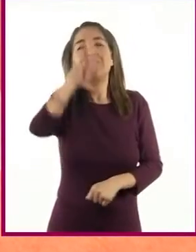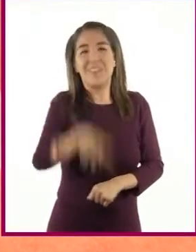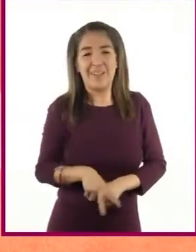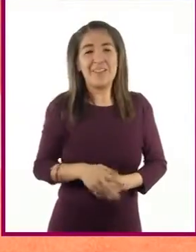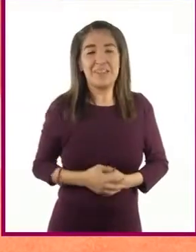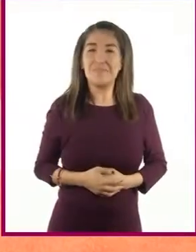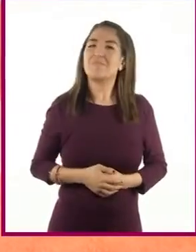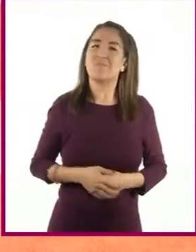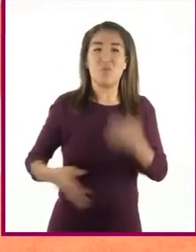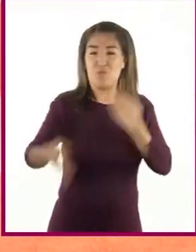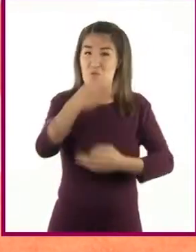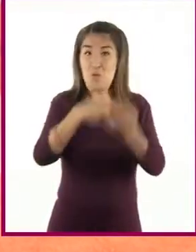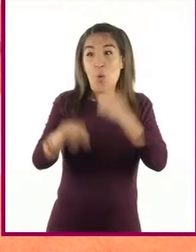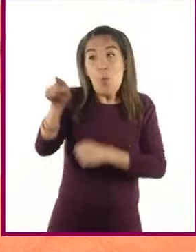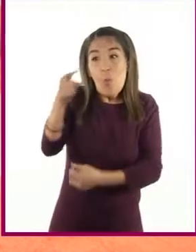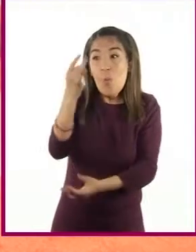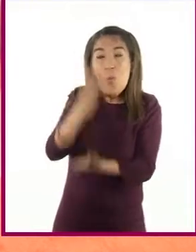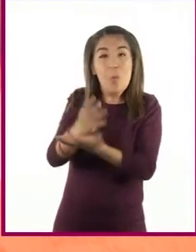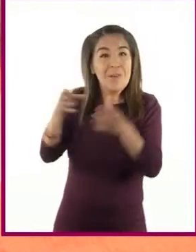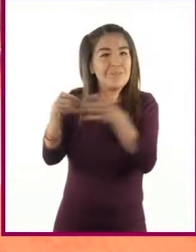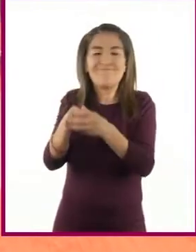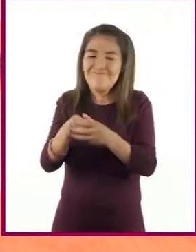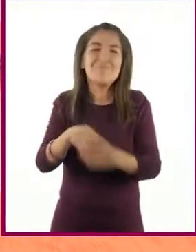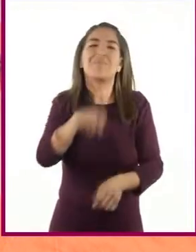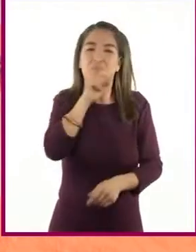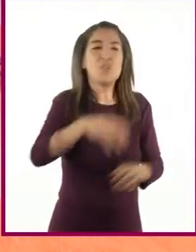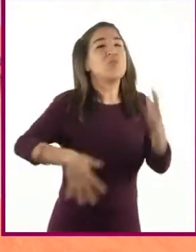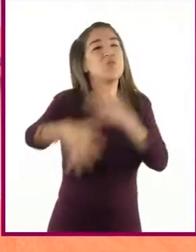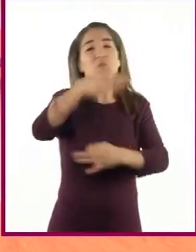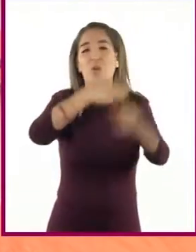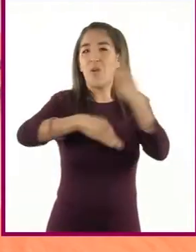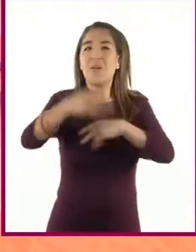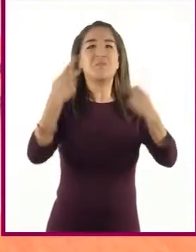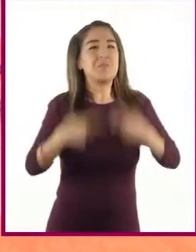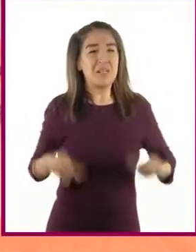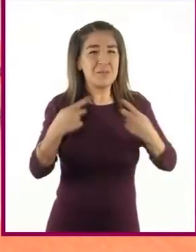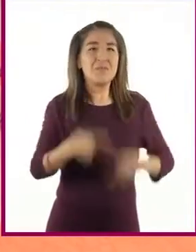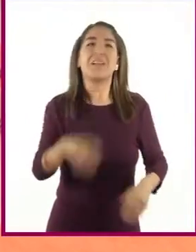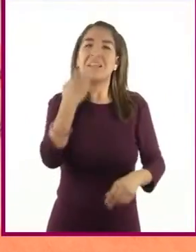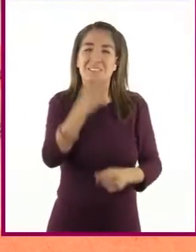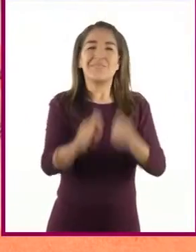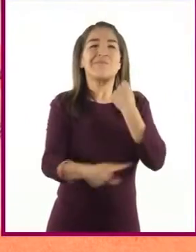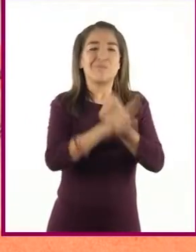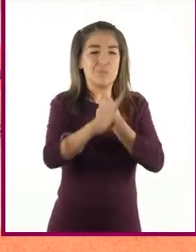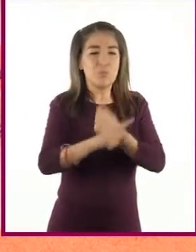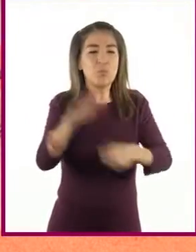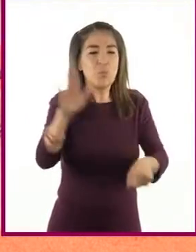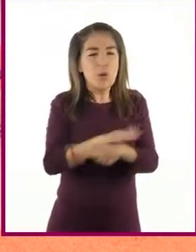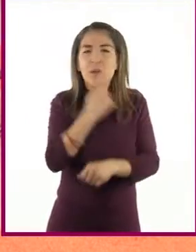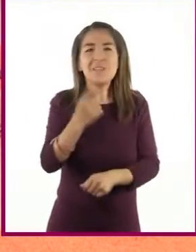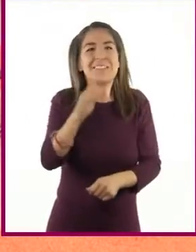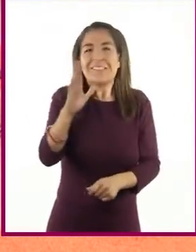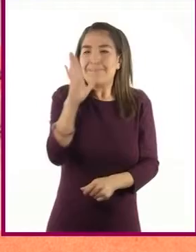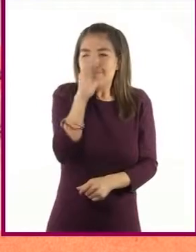a todas y a todos los que integramos una sociedad, porque impide el ejercicio democrático de nuestra